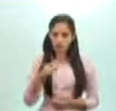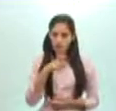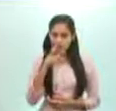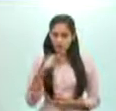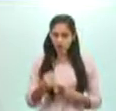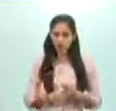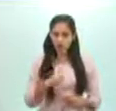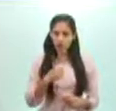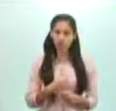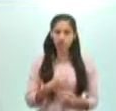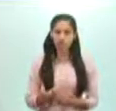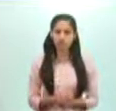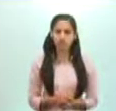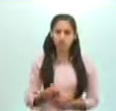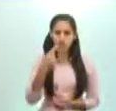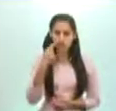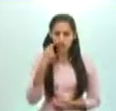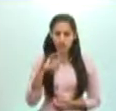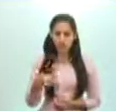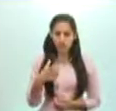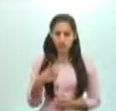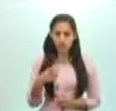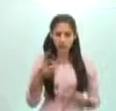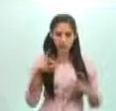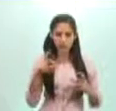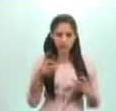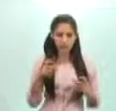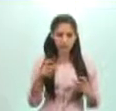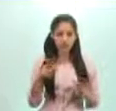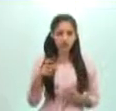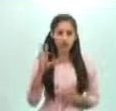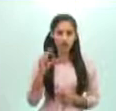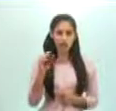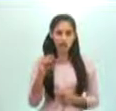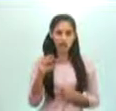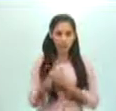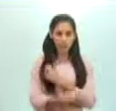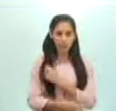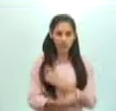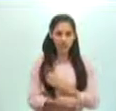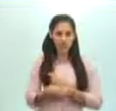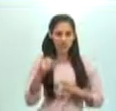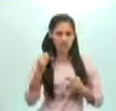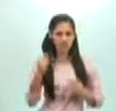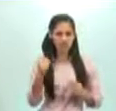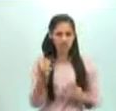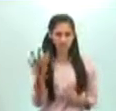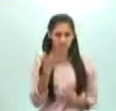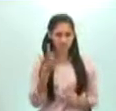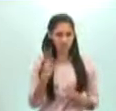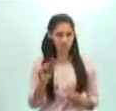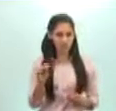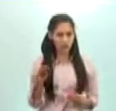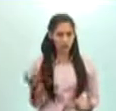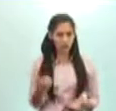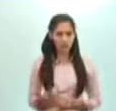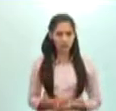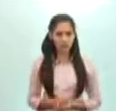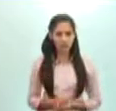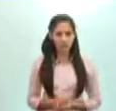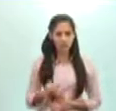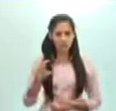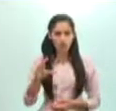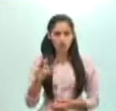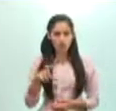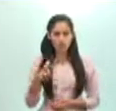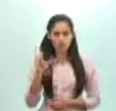emplea. Miren esta imagen cuando nos habla de un país de hierro, ¿a qué país se hace referencia? Cuando nos